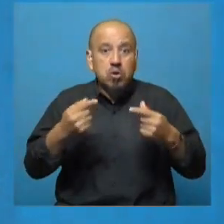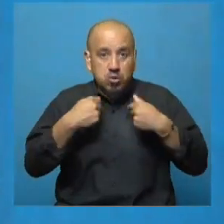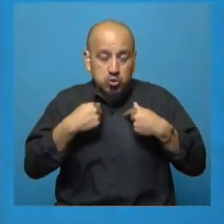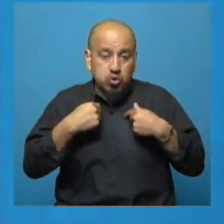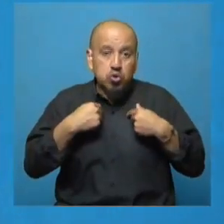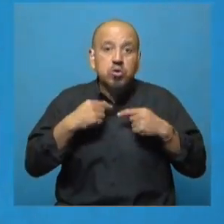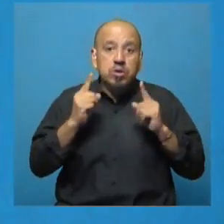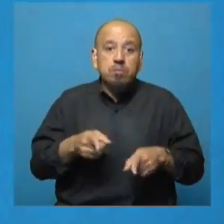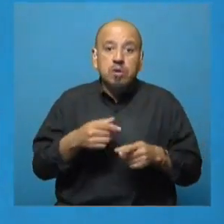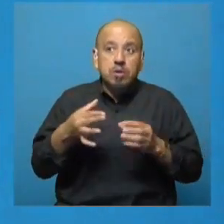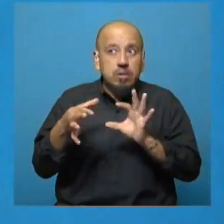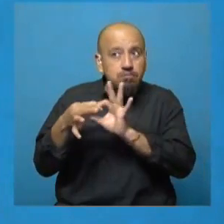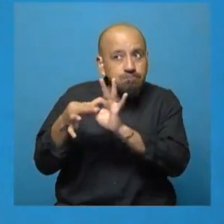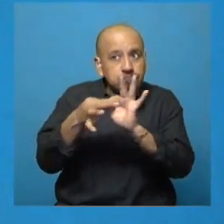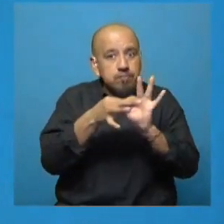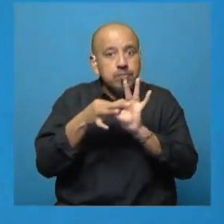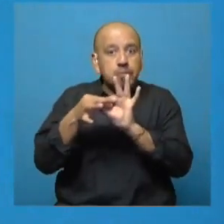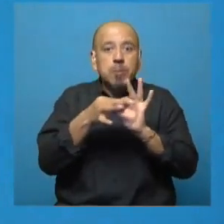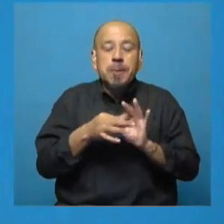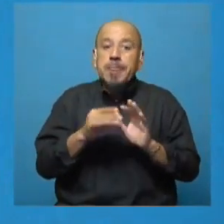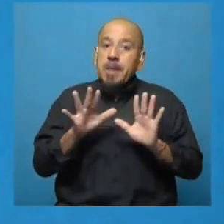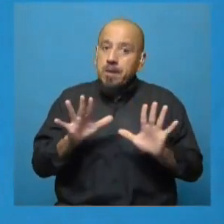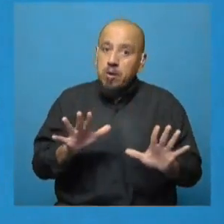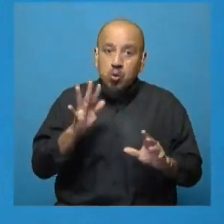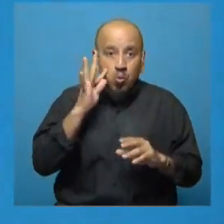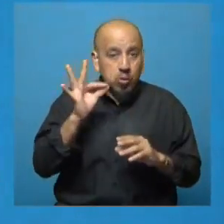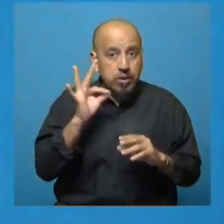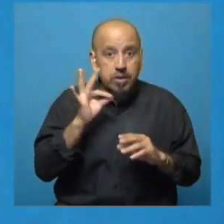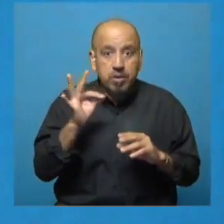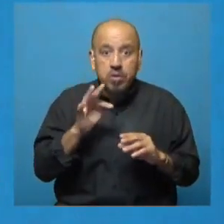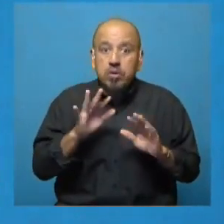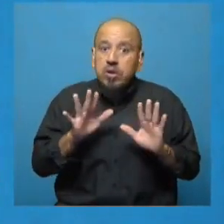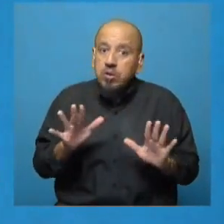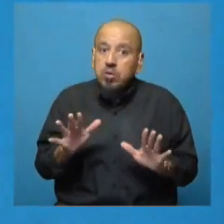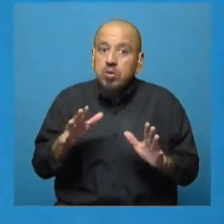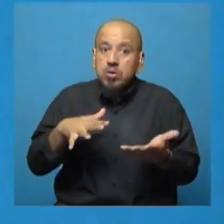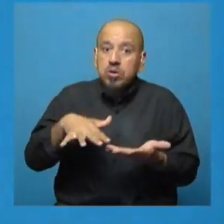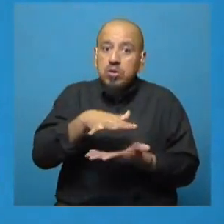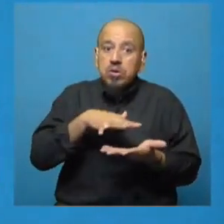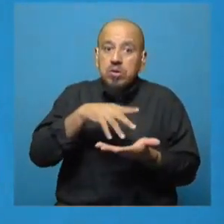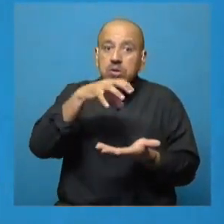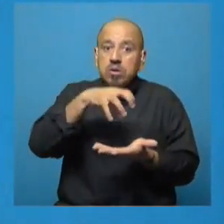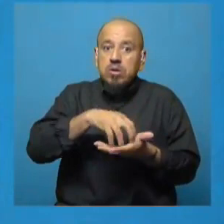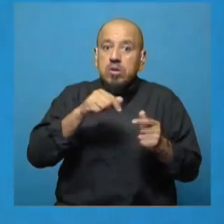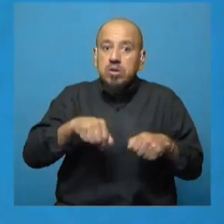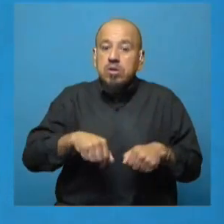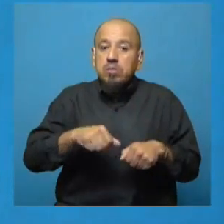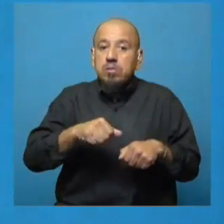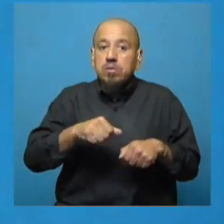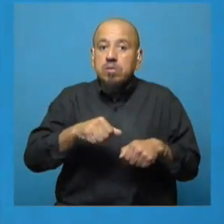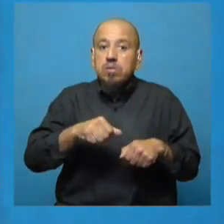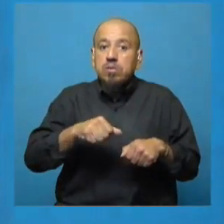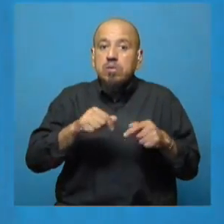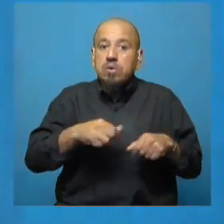nos permite vincularnos Lo que hay que tener cuidado es que no se pierda el espacio para las para para para las historias